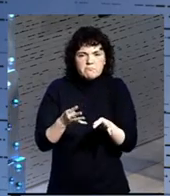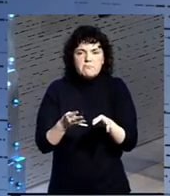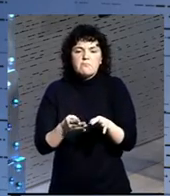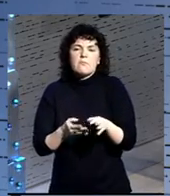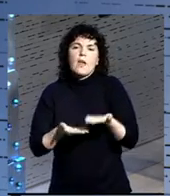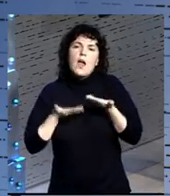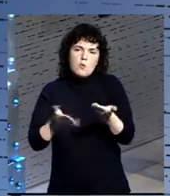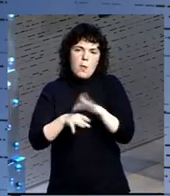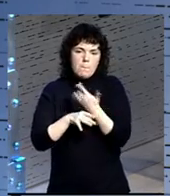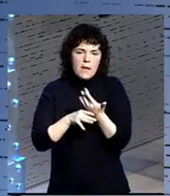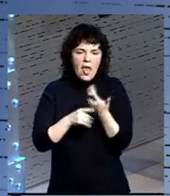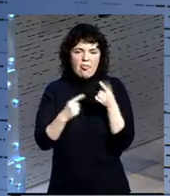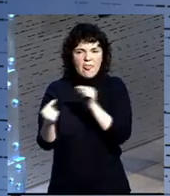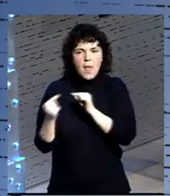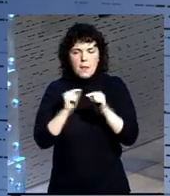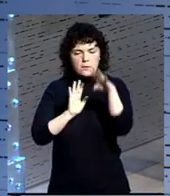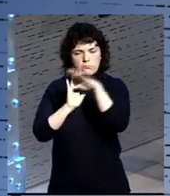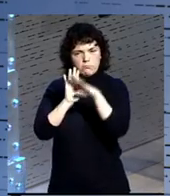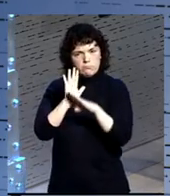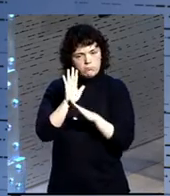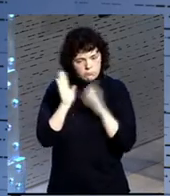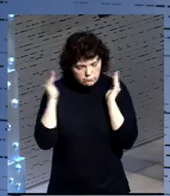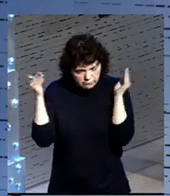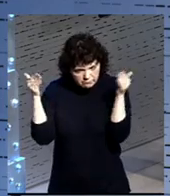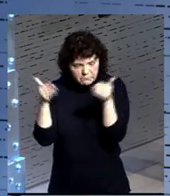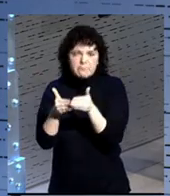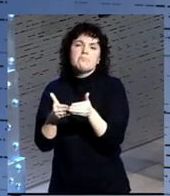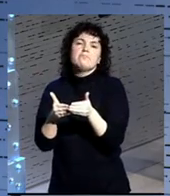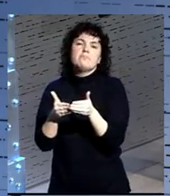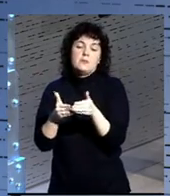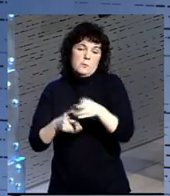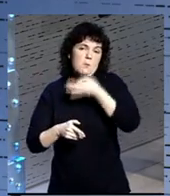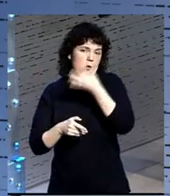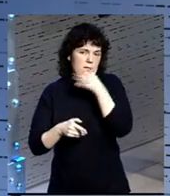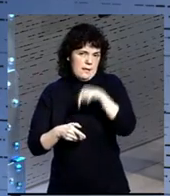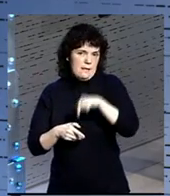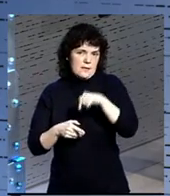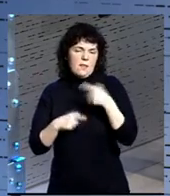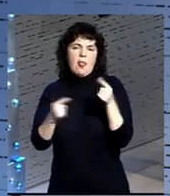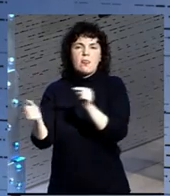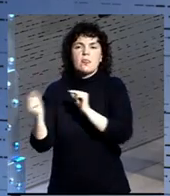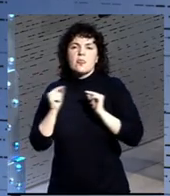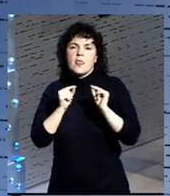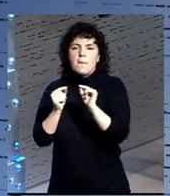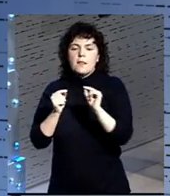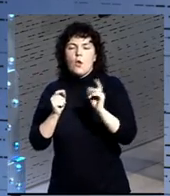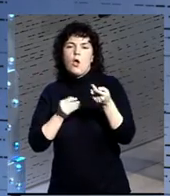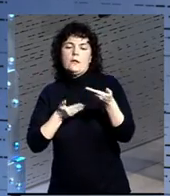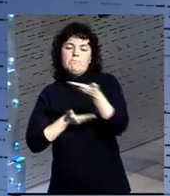como demarcación del debate, de lo central de esa tarde, que es el debate o el